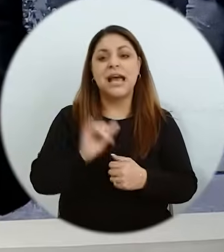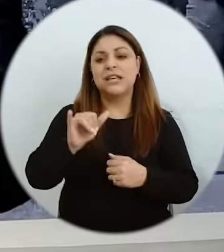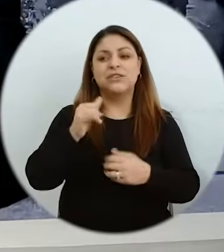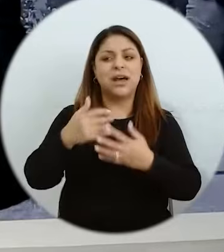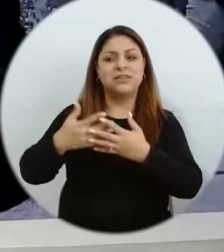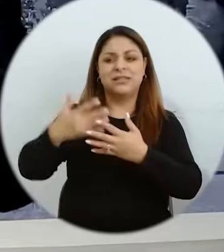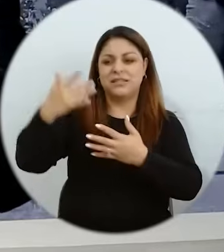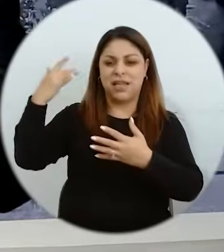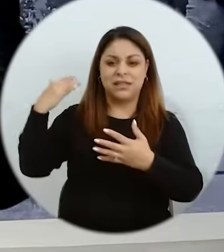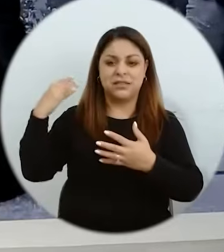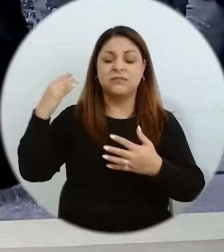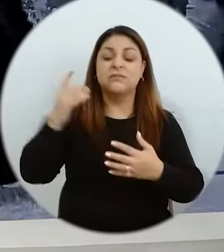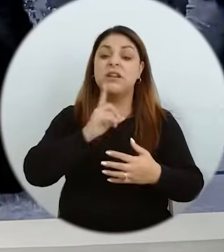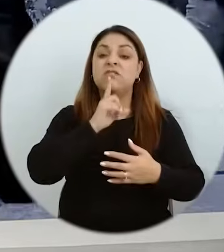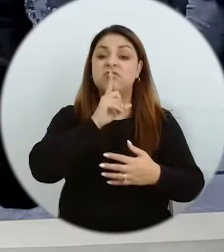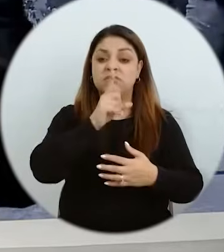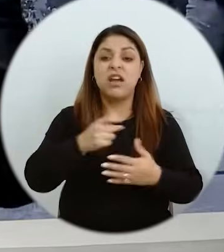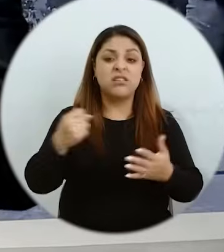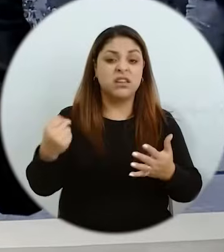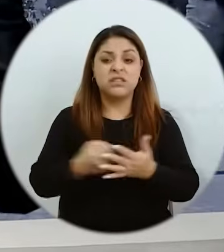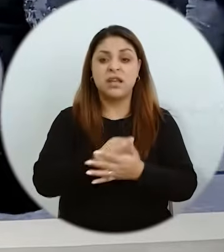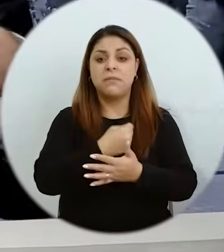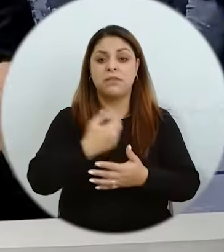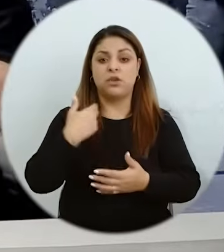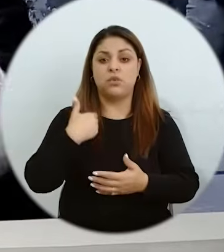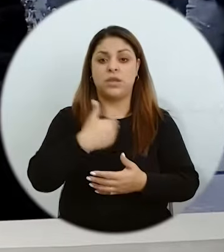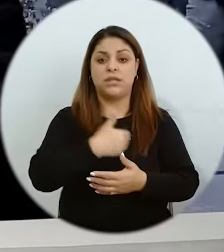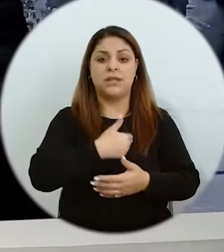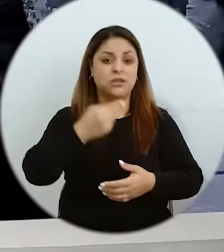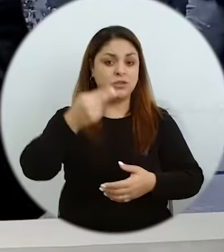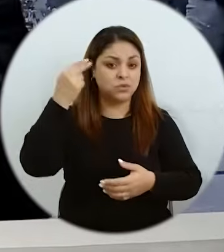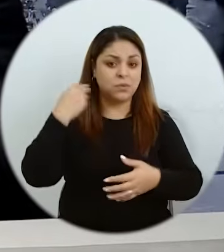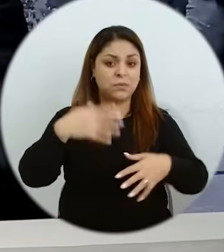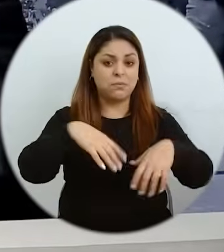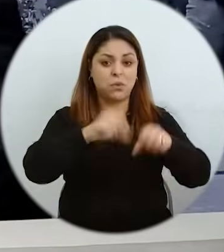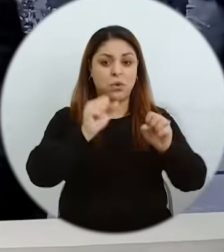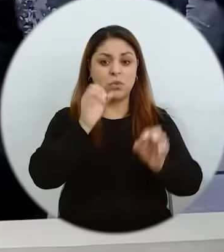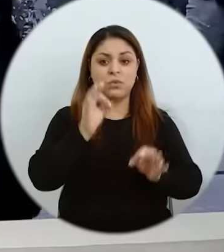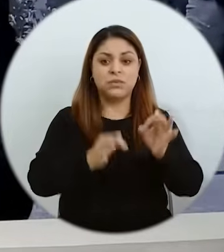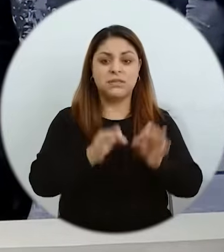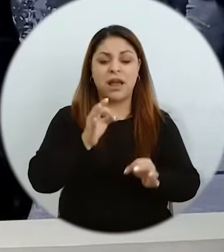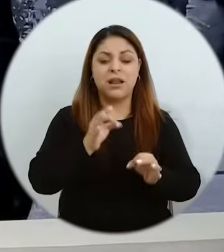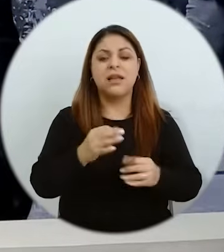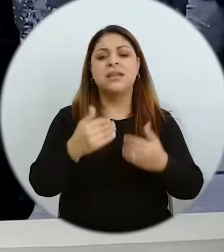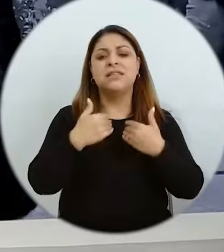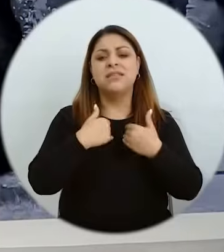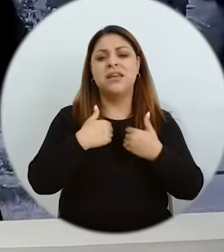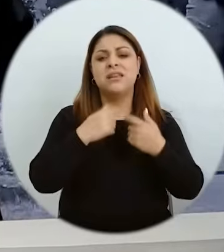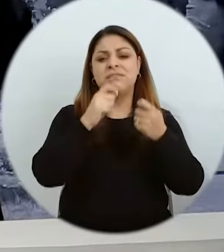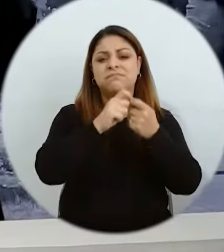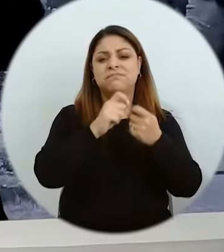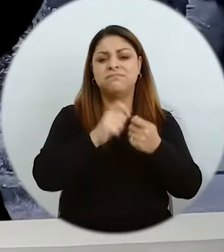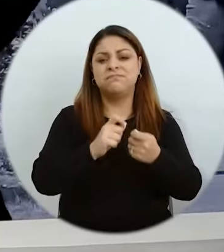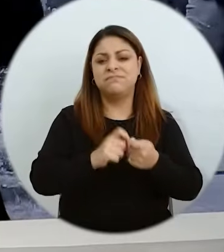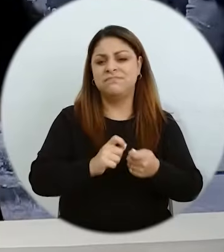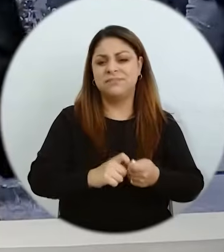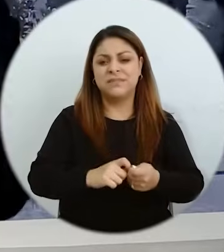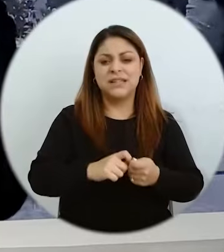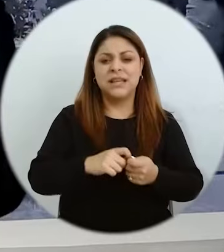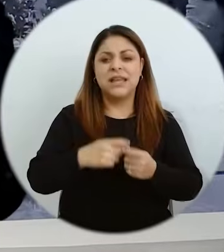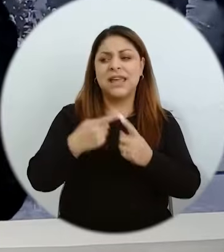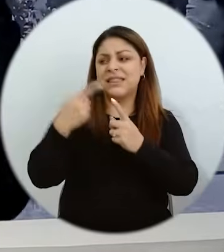antecedentes. Desgraciadamente, nuestra historia institucional del Poder Judicial tiene particularidades muy singulares que empiezan desde